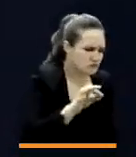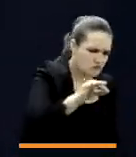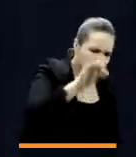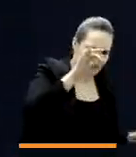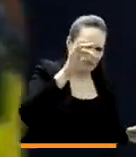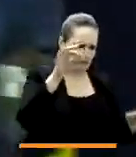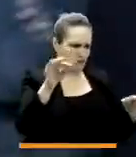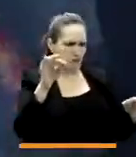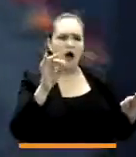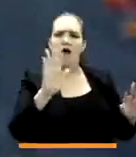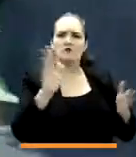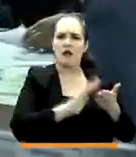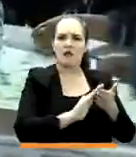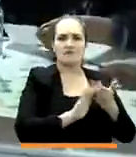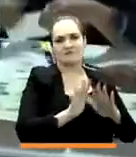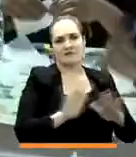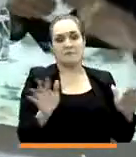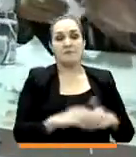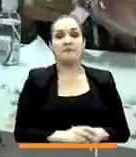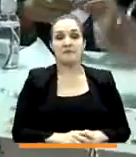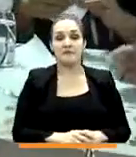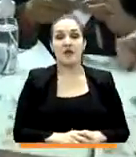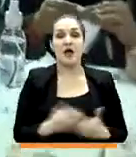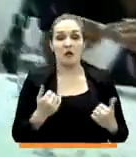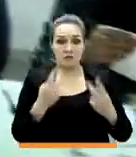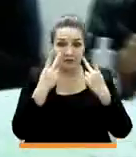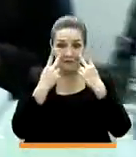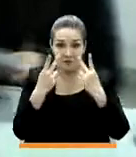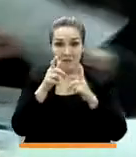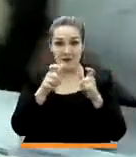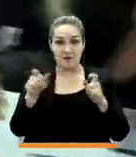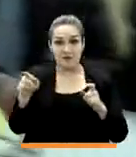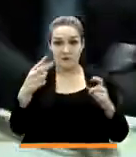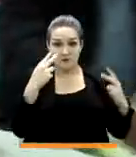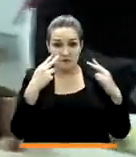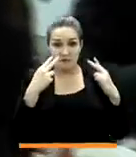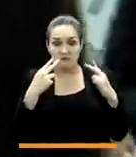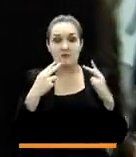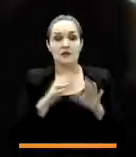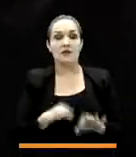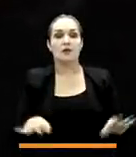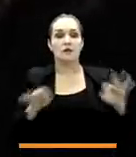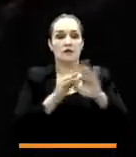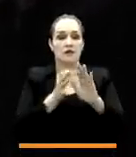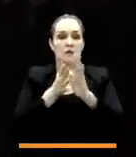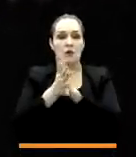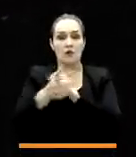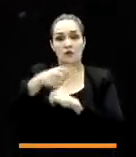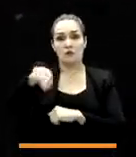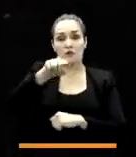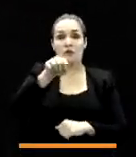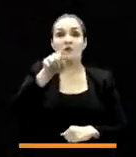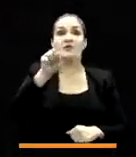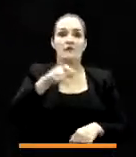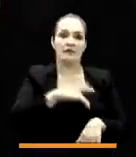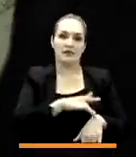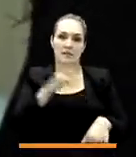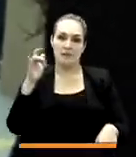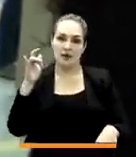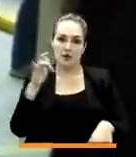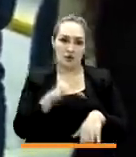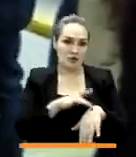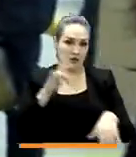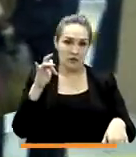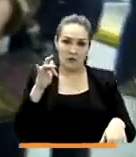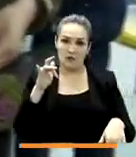la situación. Para todas las personas que nos están viendo a esta hora, es importante que tengan en cuenta que deben llegar temprano al puesto de votación. Si